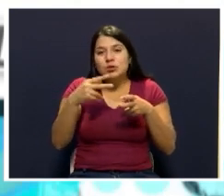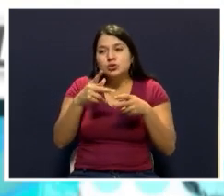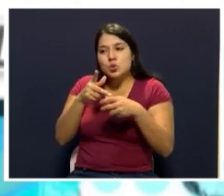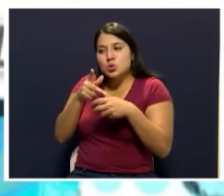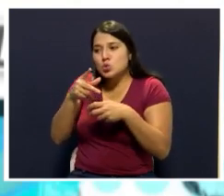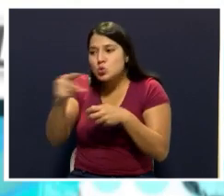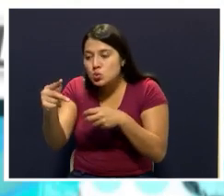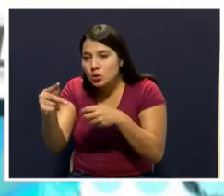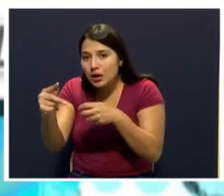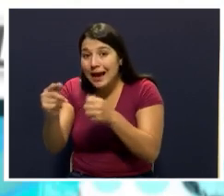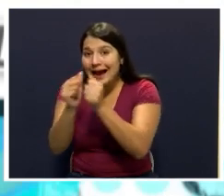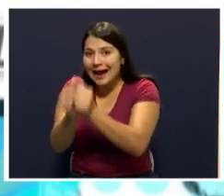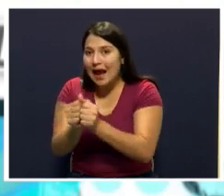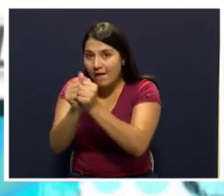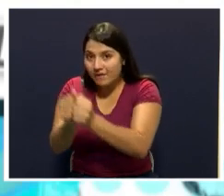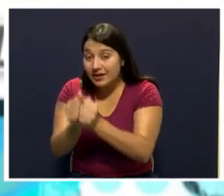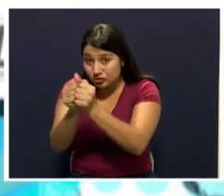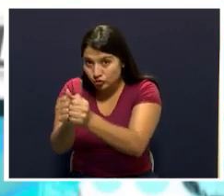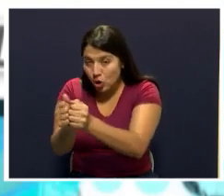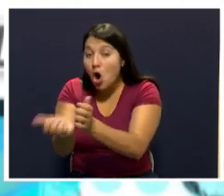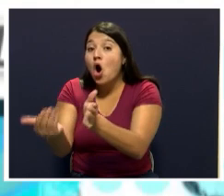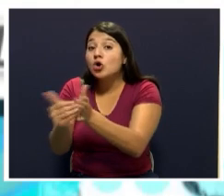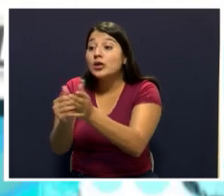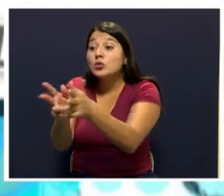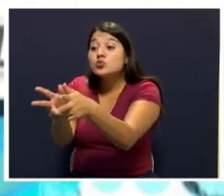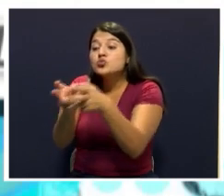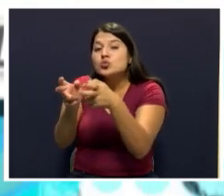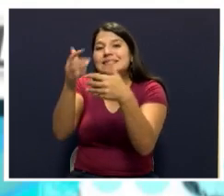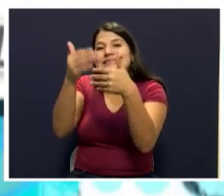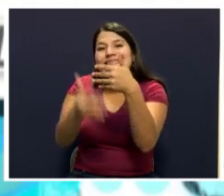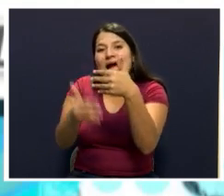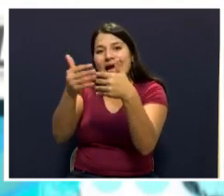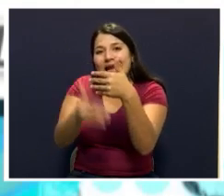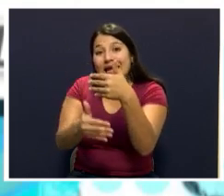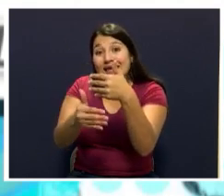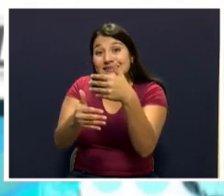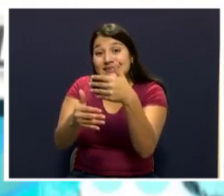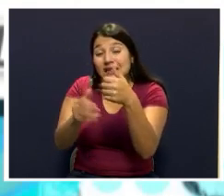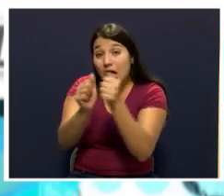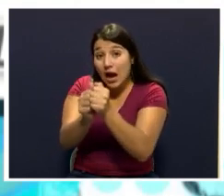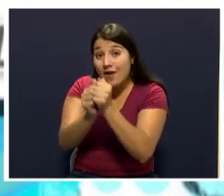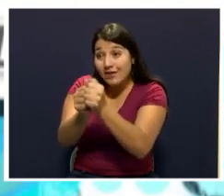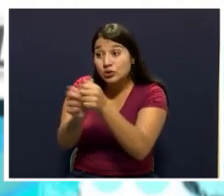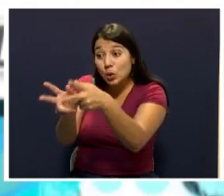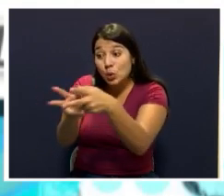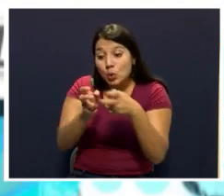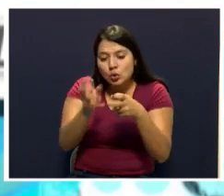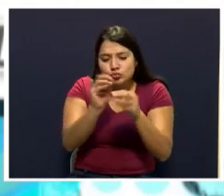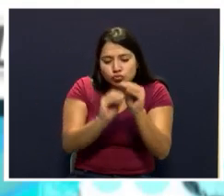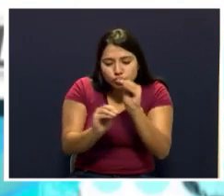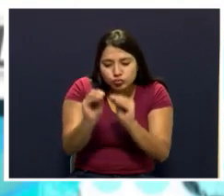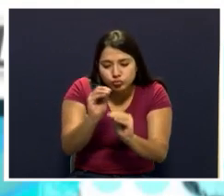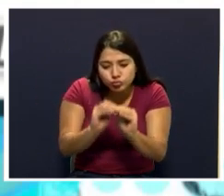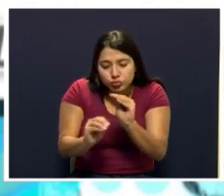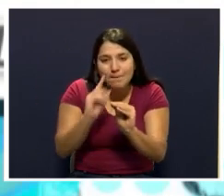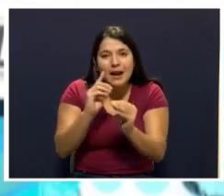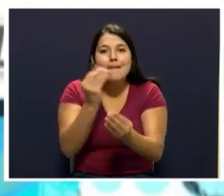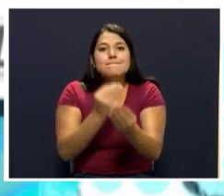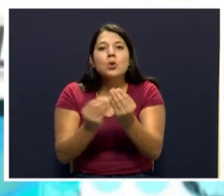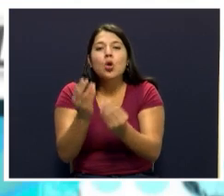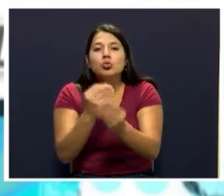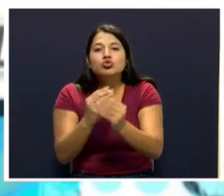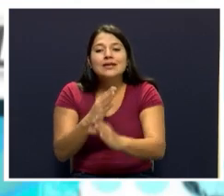del caballo y purificaríamos los anticuerpos que ese caballo produjo, en este caso contra el virus. Entonces, al